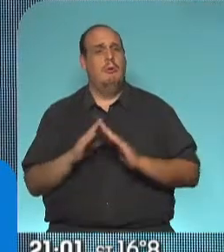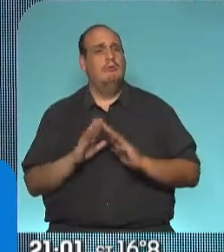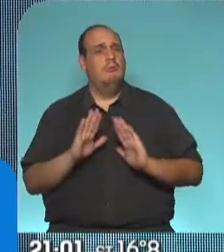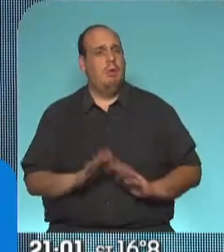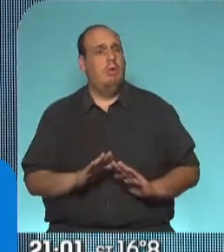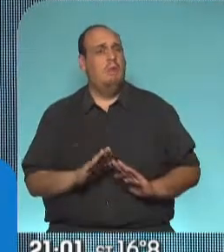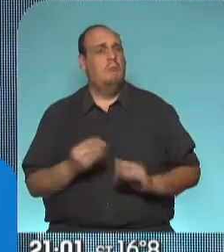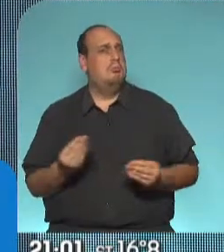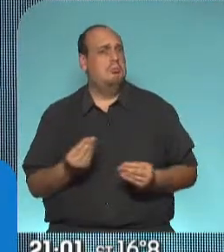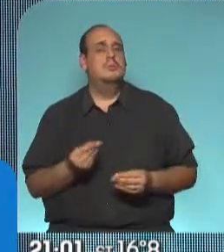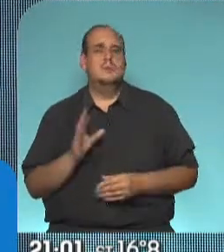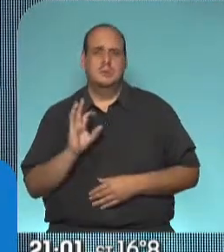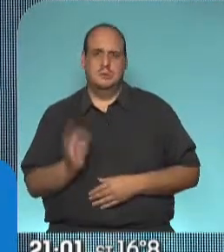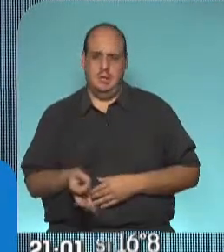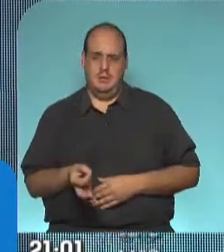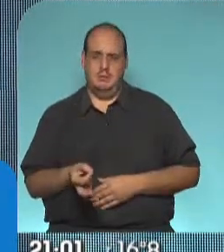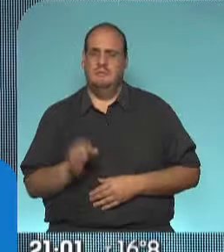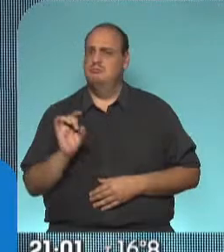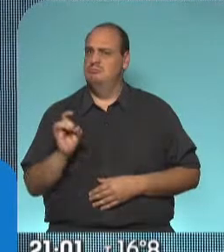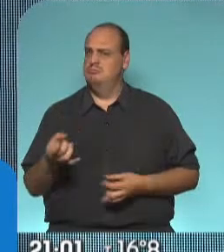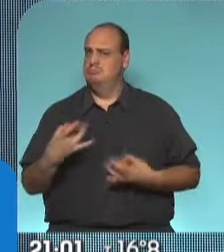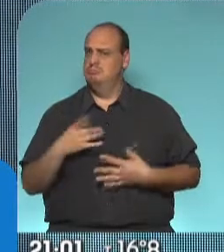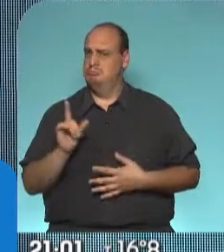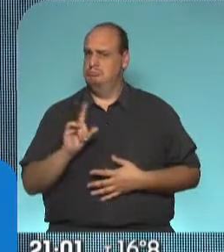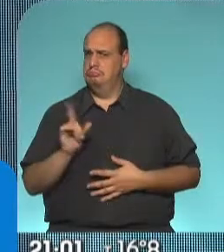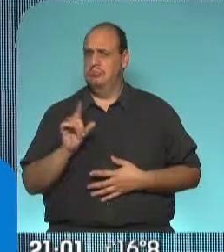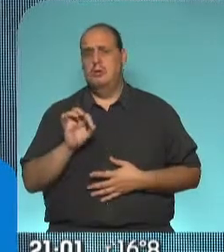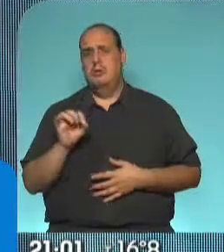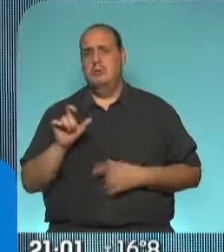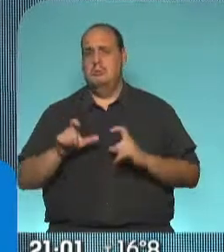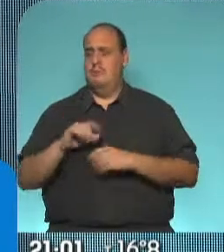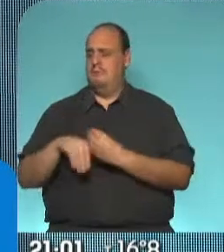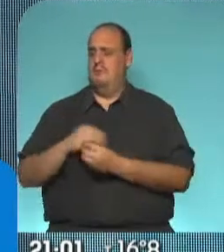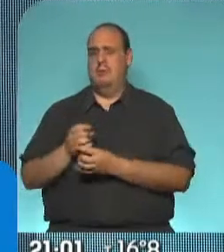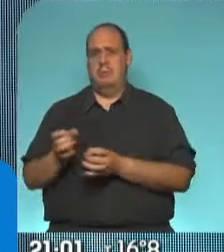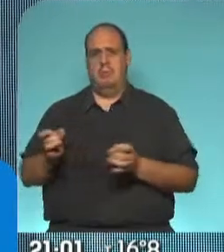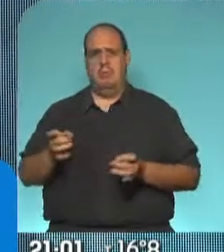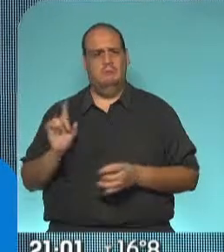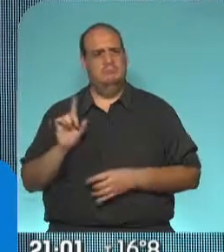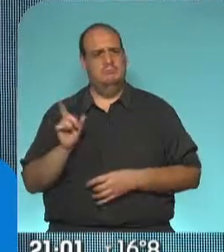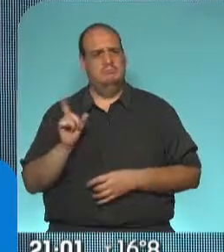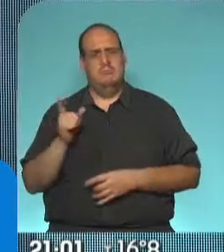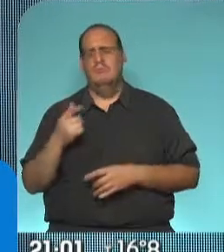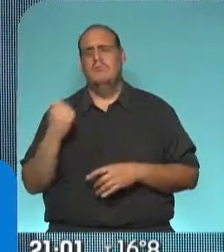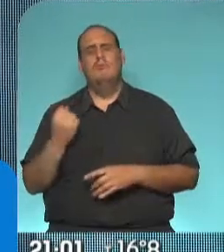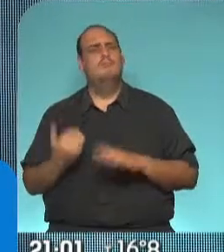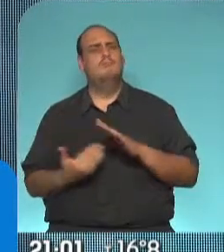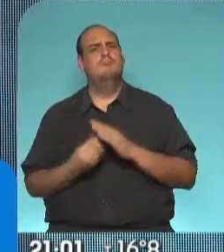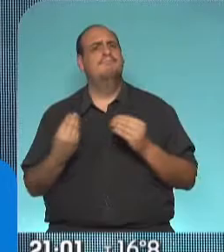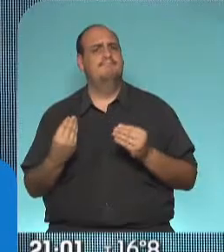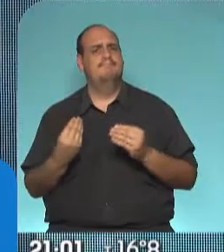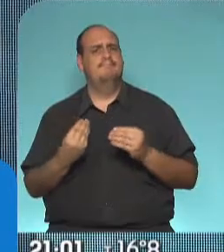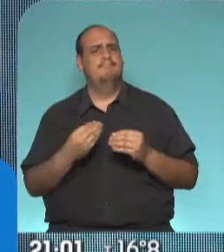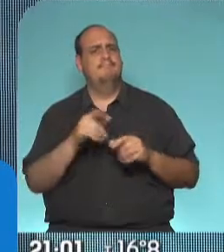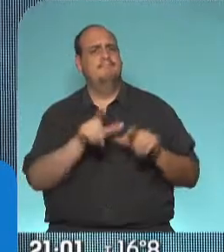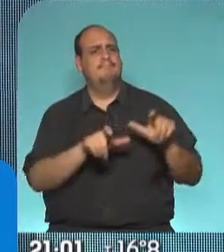solamente para no contagiarnos y para no contagiar a quienes nos rodean, sino fundamentalmente para no contagiar y